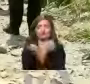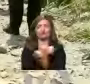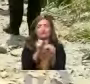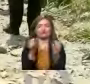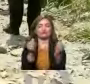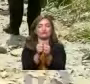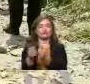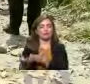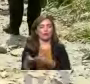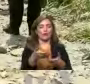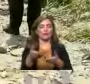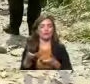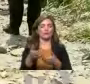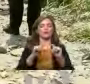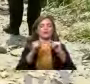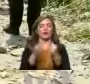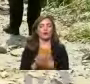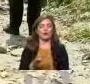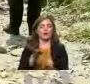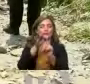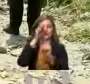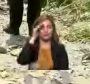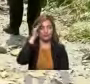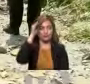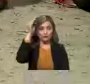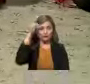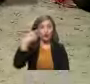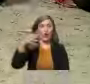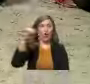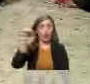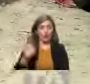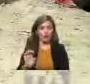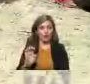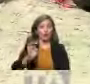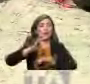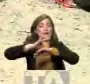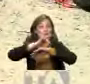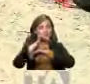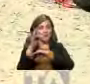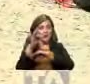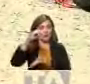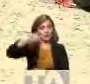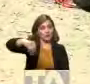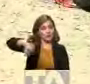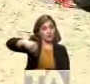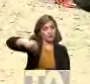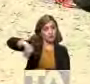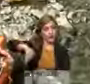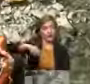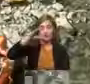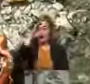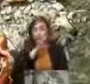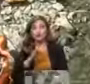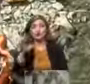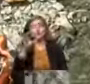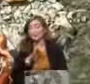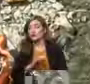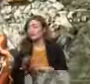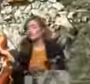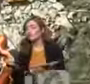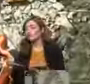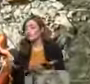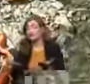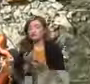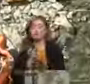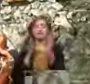de Gualaceo y del Grupo de Operaciones Especiales de la Policía GOE, desde las primeras horas de este miércoles, realizan el peinado de la zona